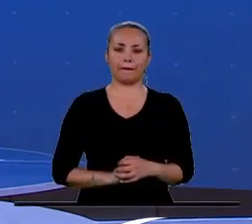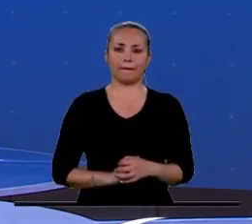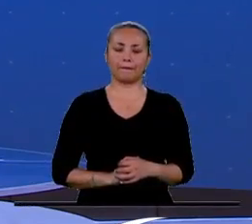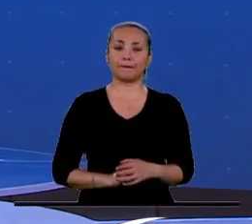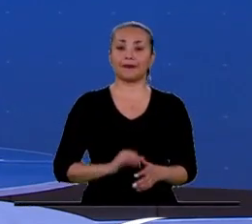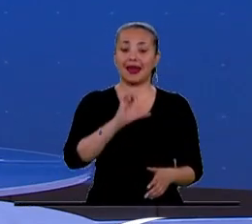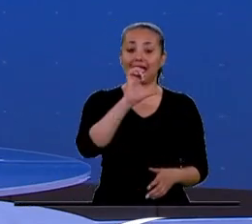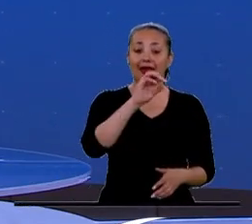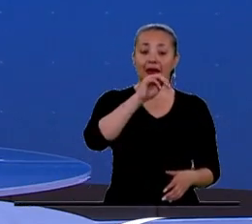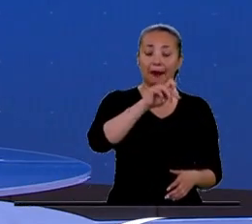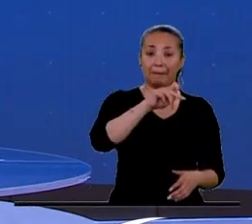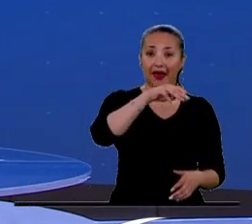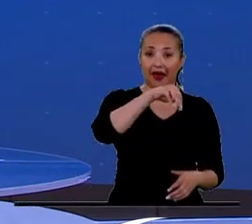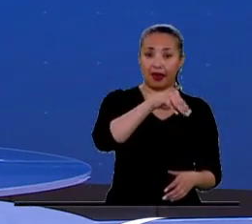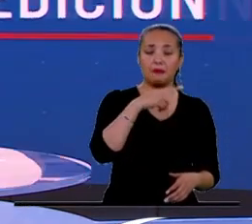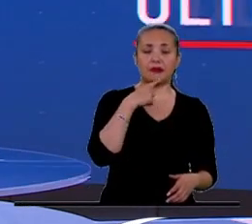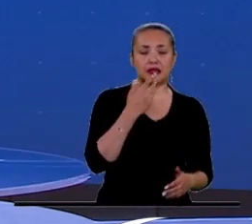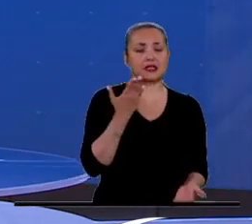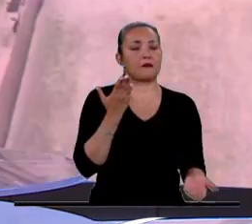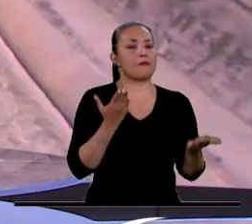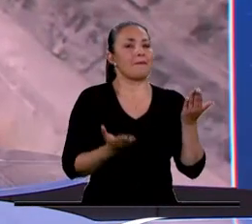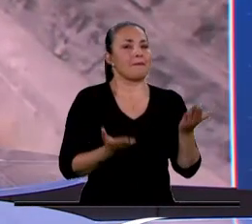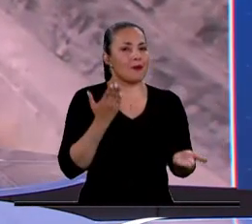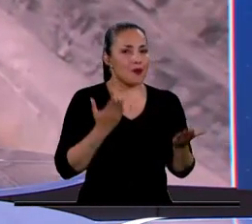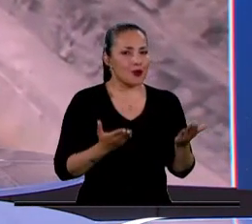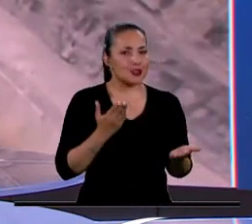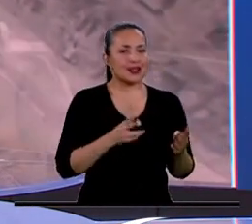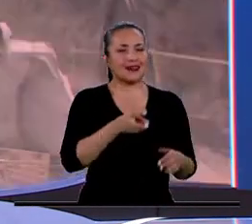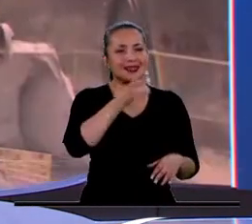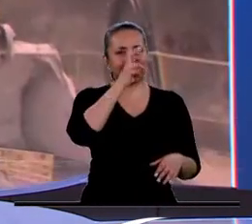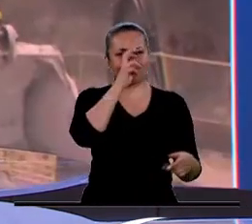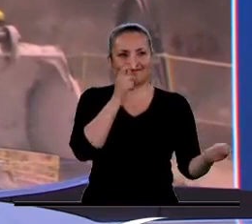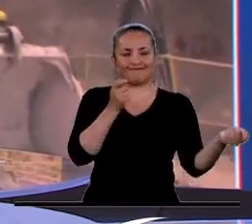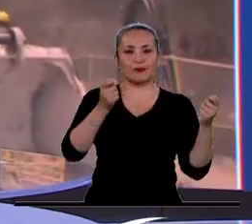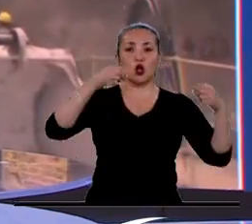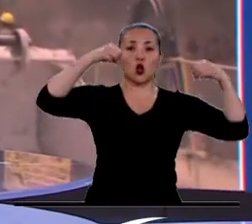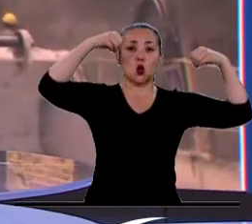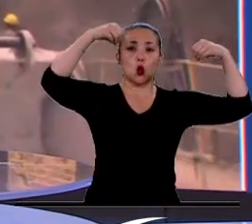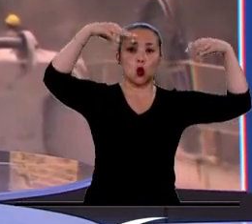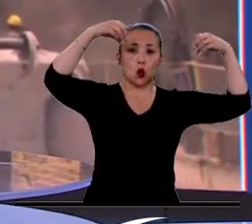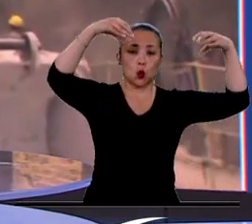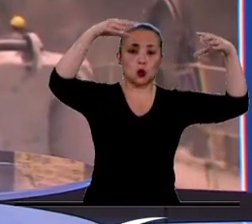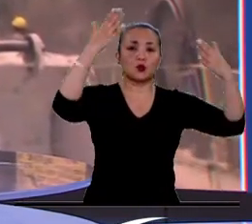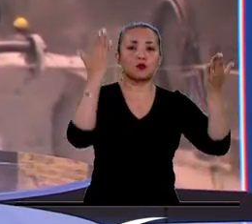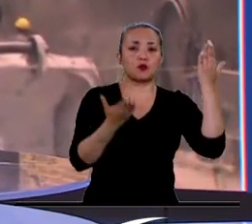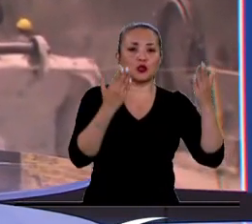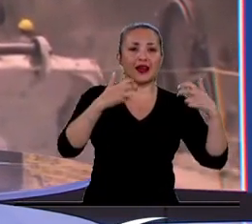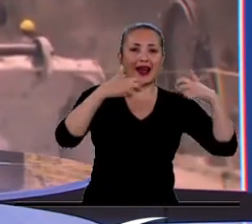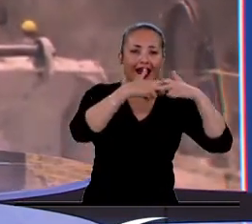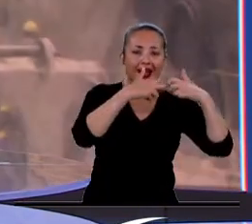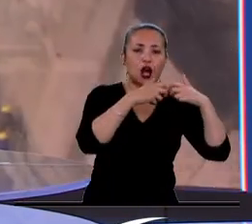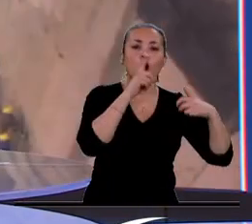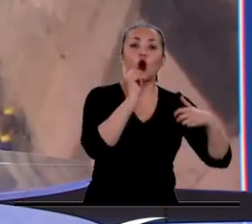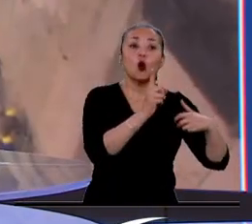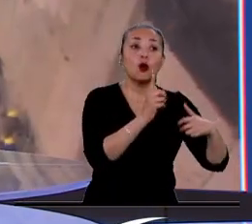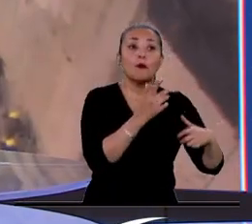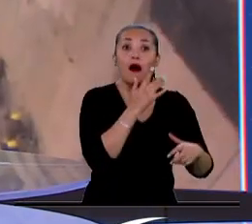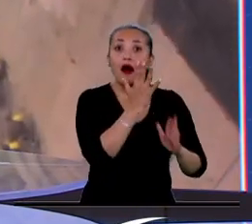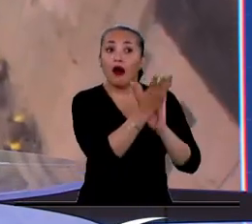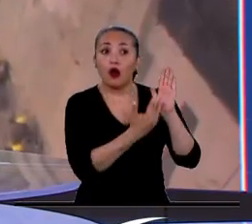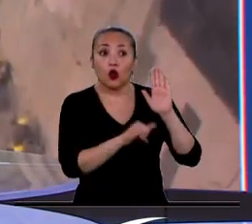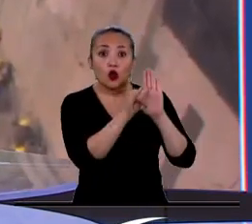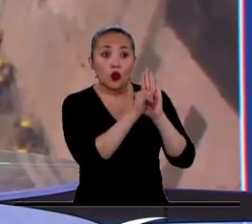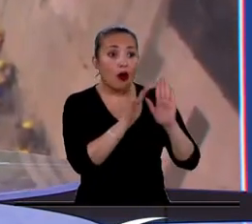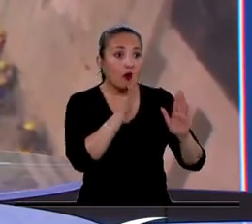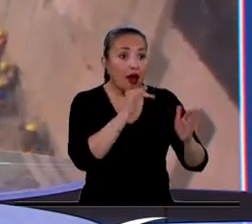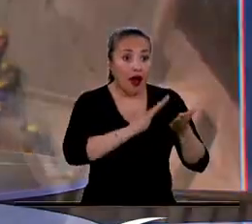EPM no descarta racionamientos de energía en Antioquia si Hidroituango no entra a operar otras dos turbinas antes de finalizar este